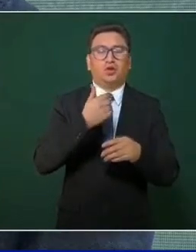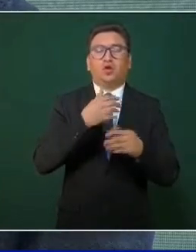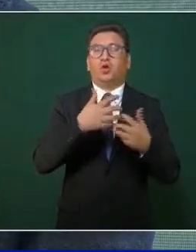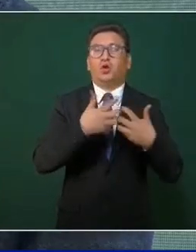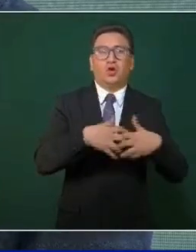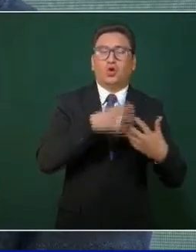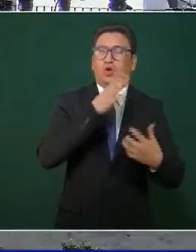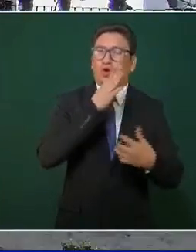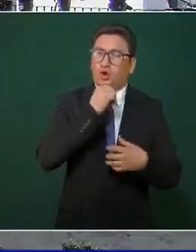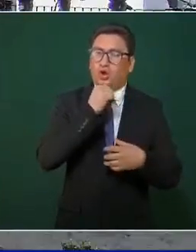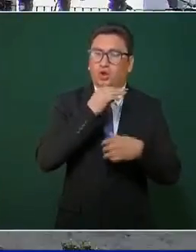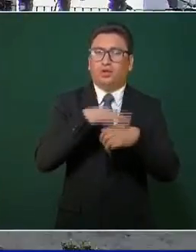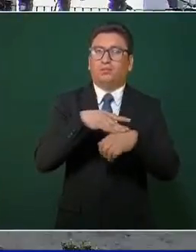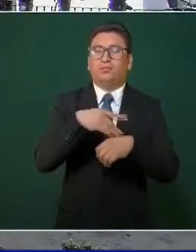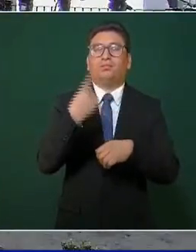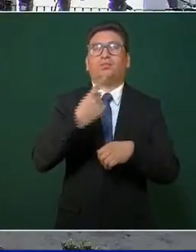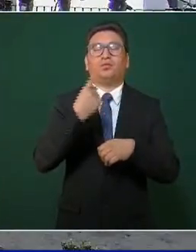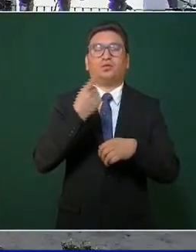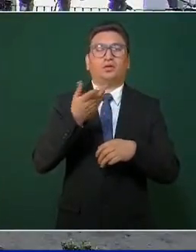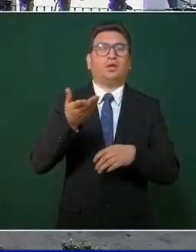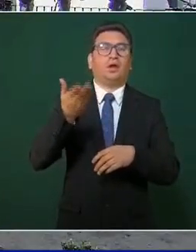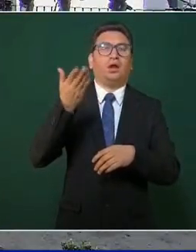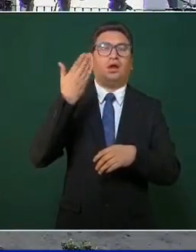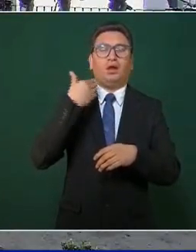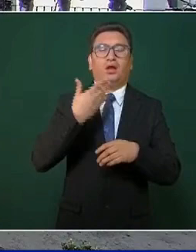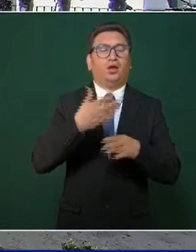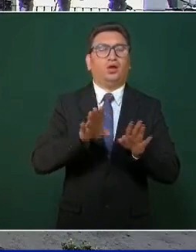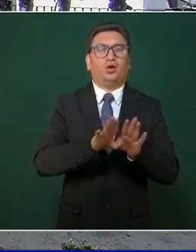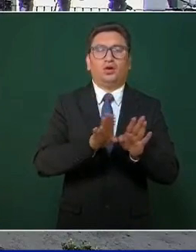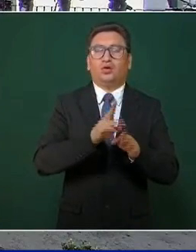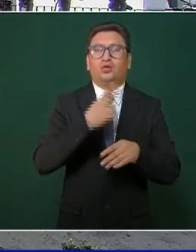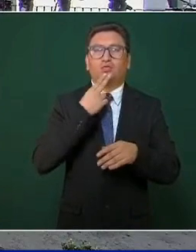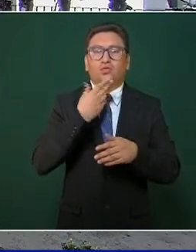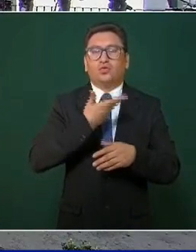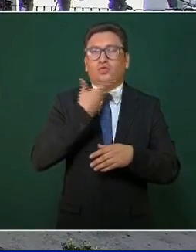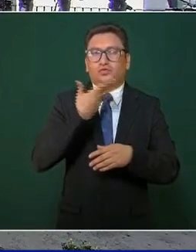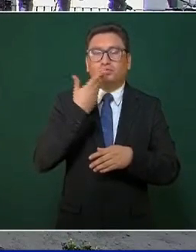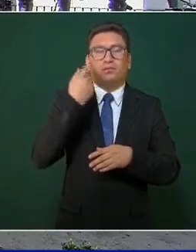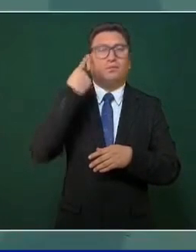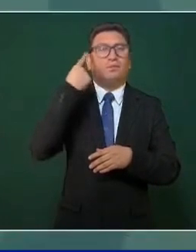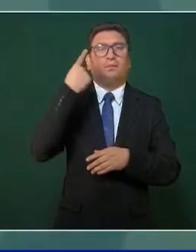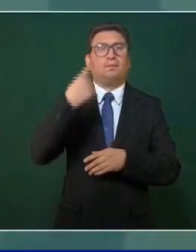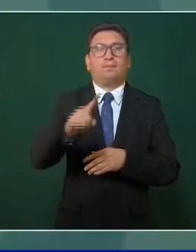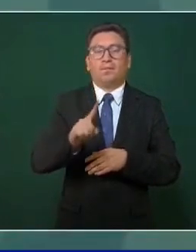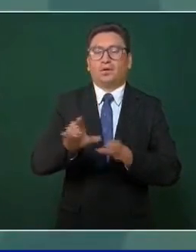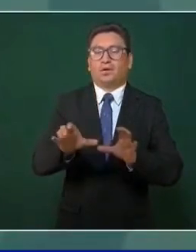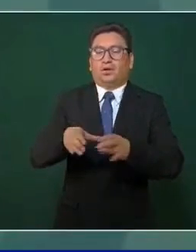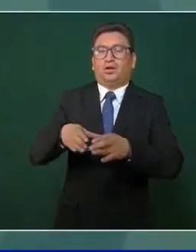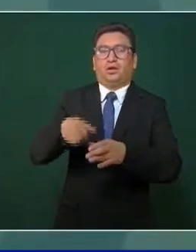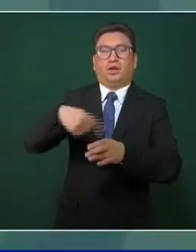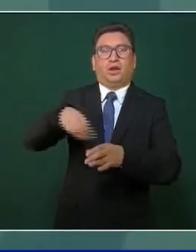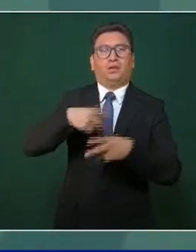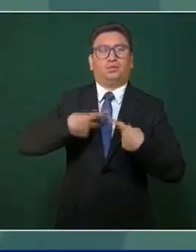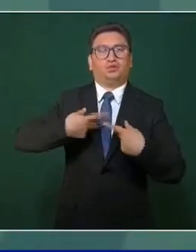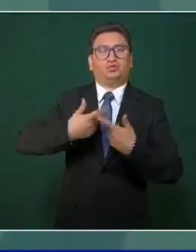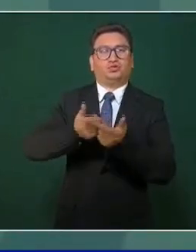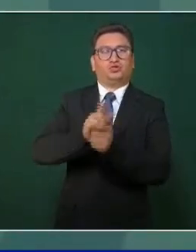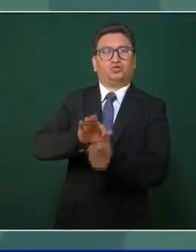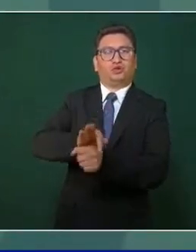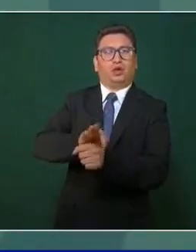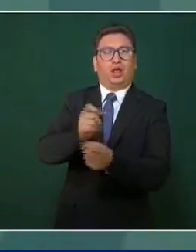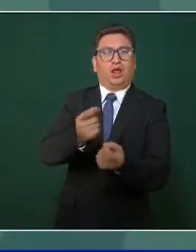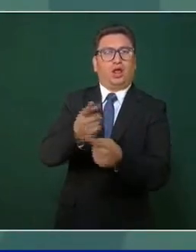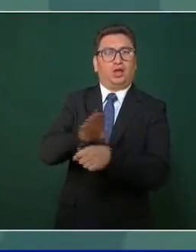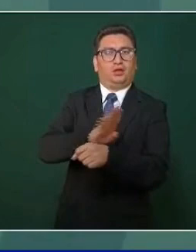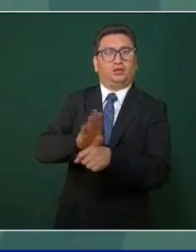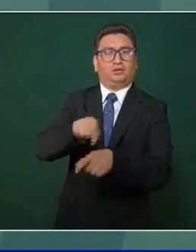que se elabora, se aplica en beneficio de una minoría y